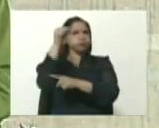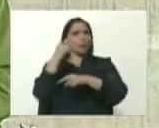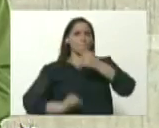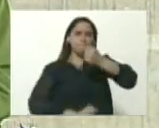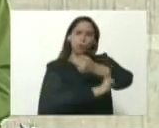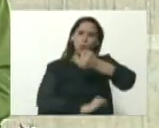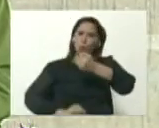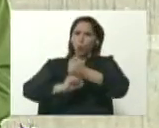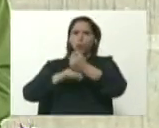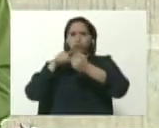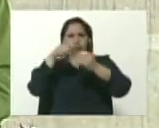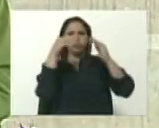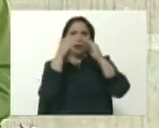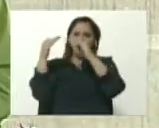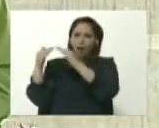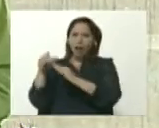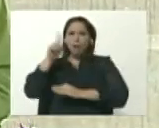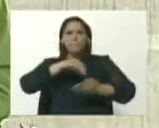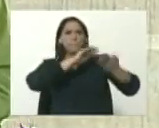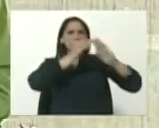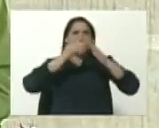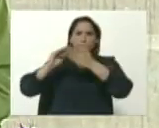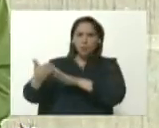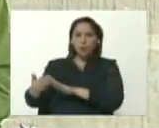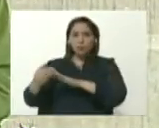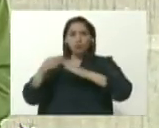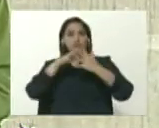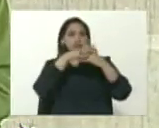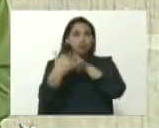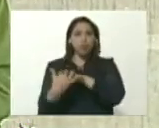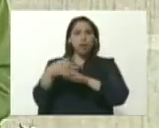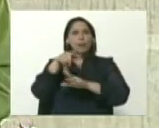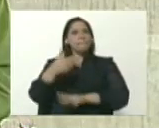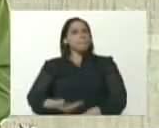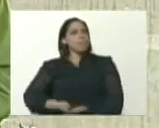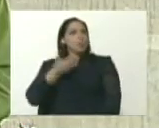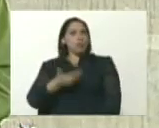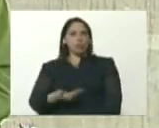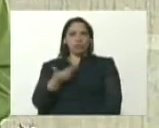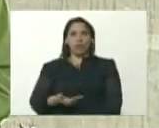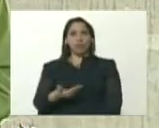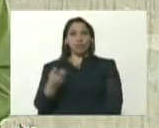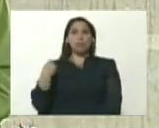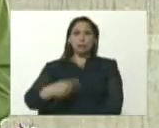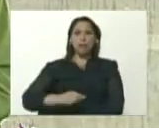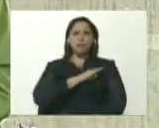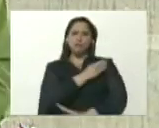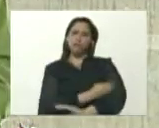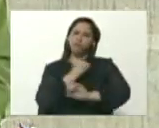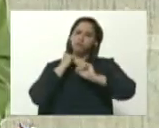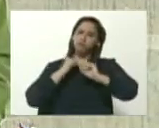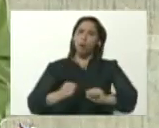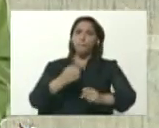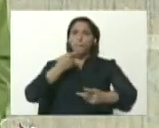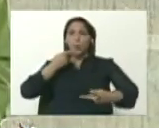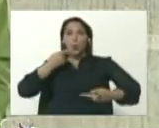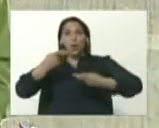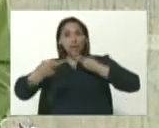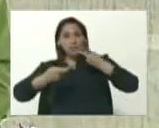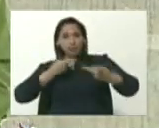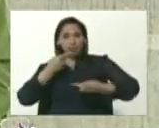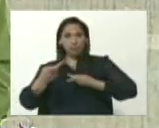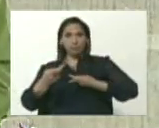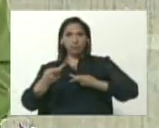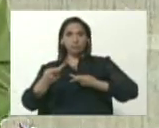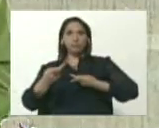base, desde el hogar, desde la comunidad, desde el barrio. Es tan importante tener una fuerza política.